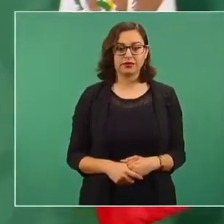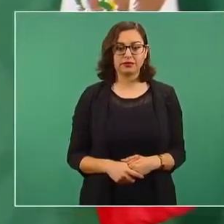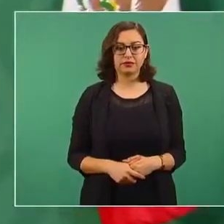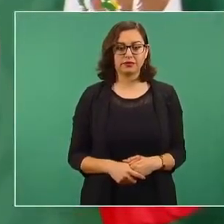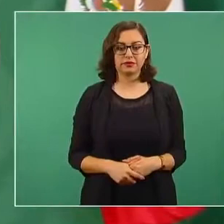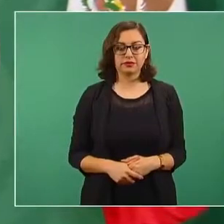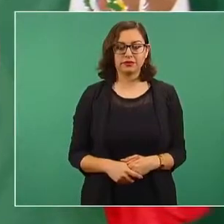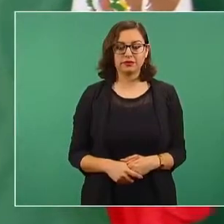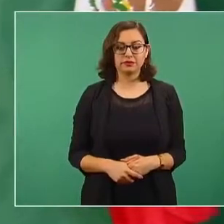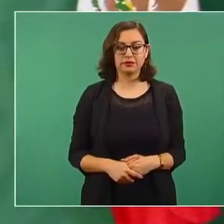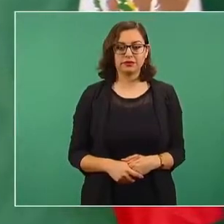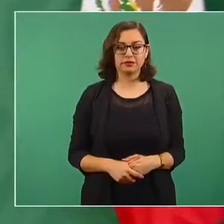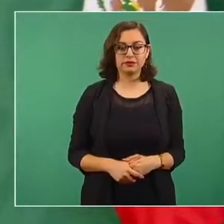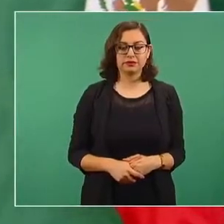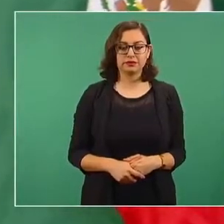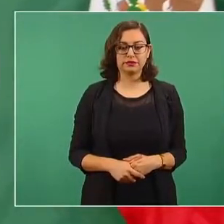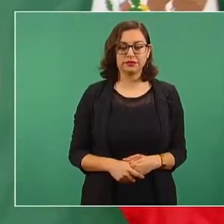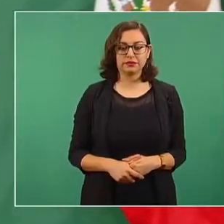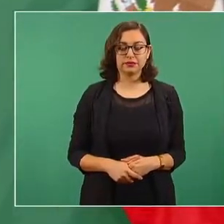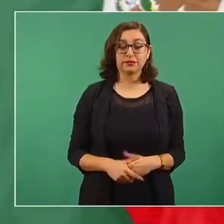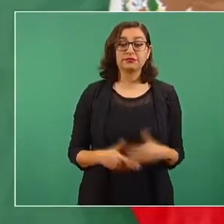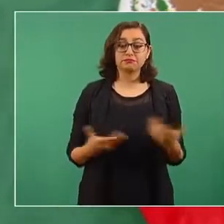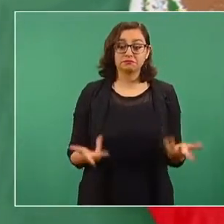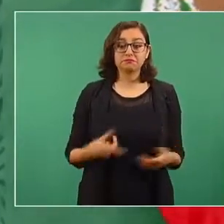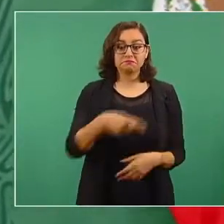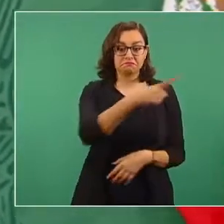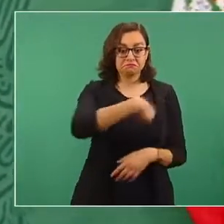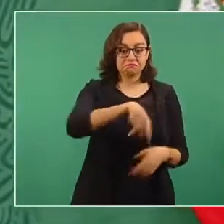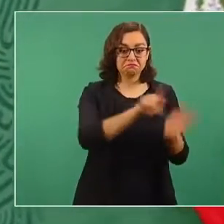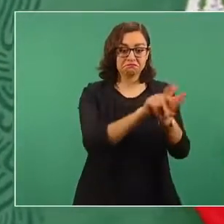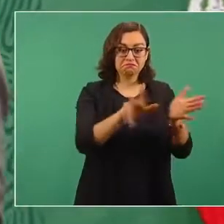O sea, por eso hablo de prensa empresarial,